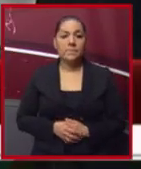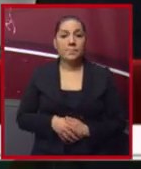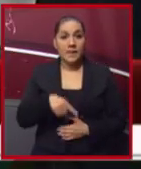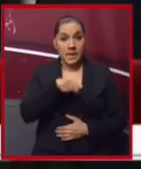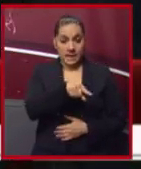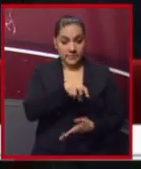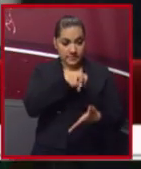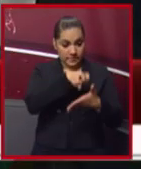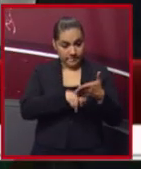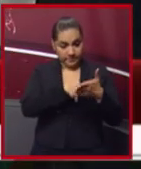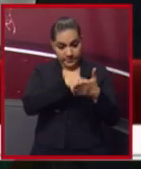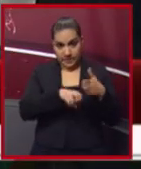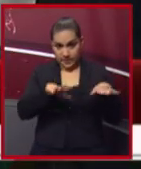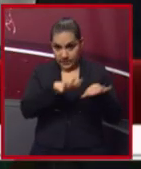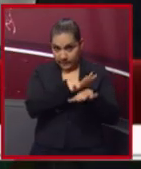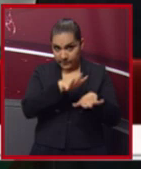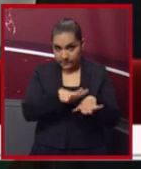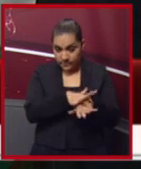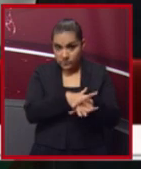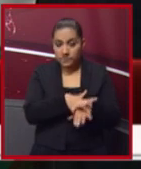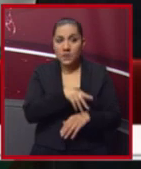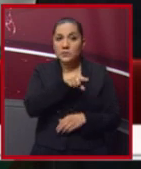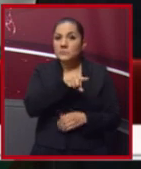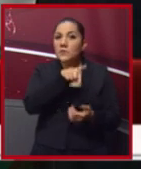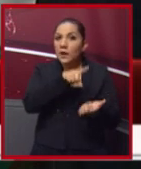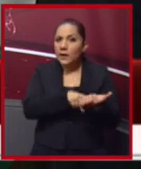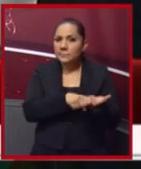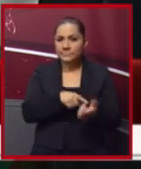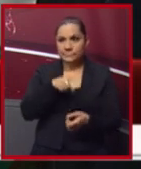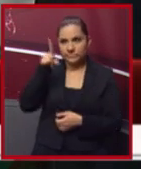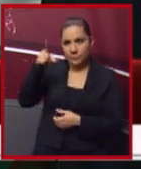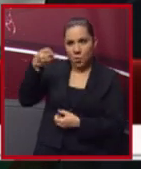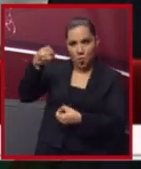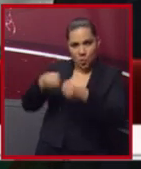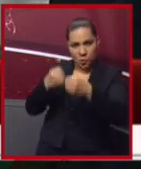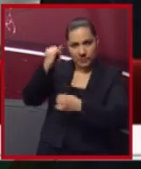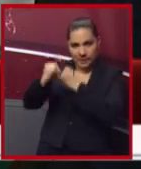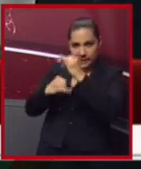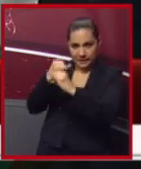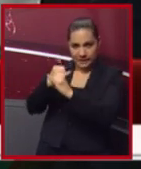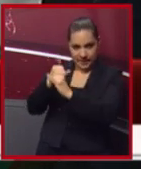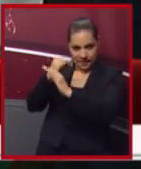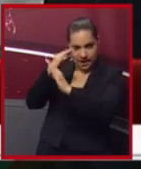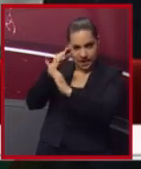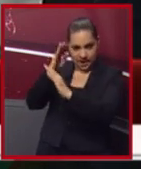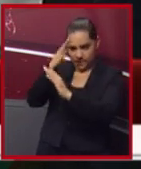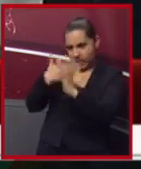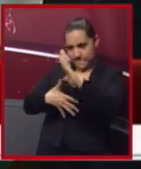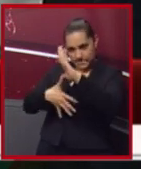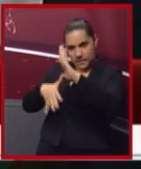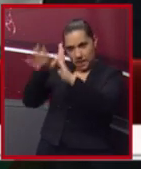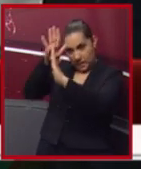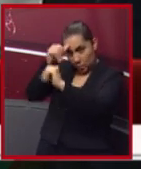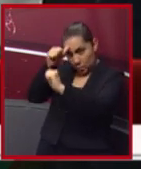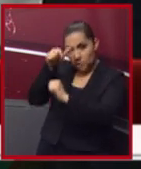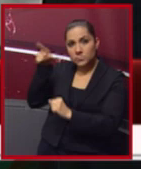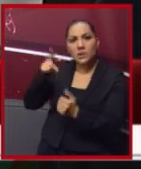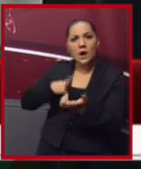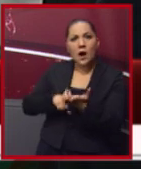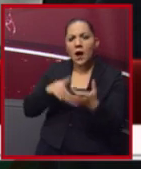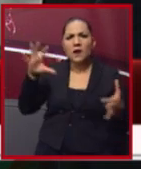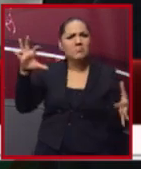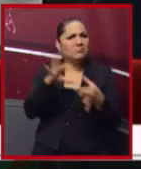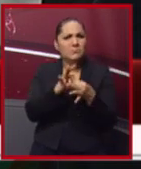comenta va en contra de los pronunciamientos de la Corte Interamericana, así como de los acuerdos en los que voluntariamente México